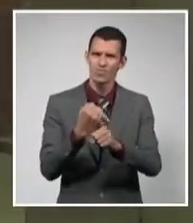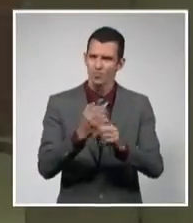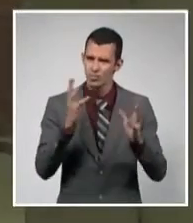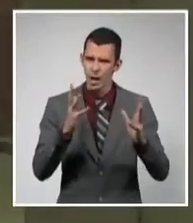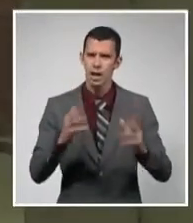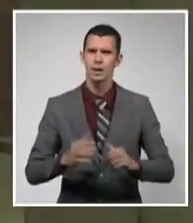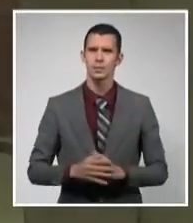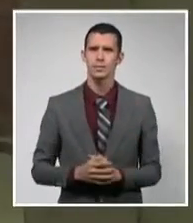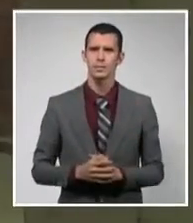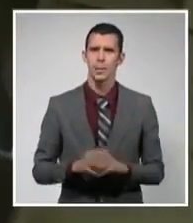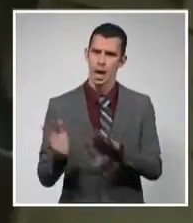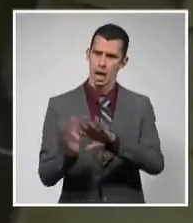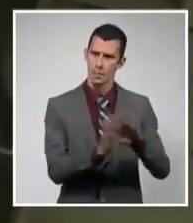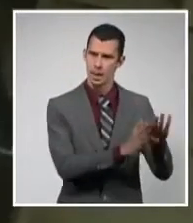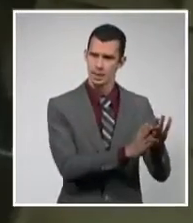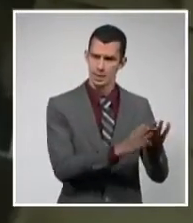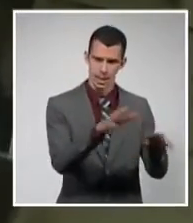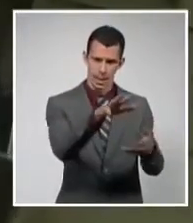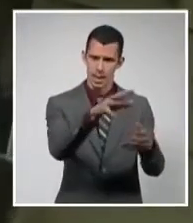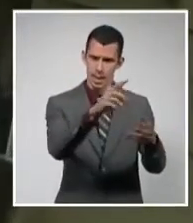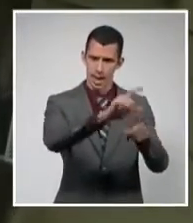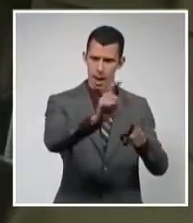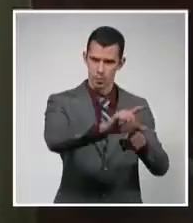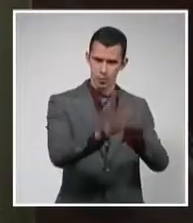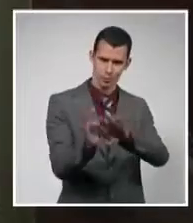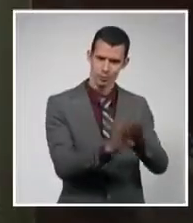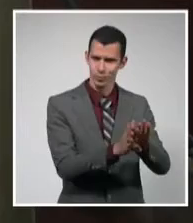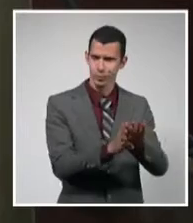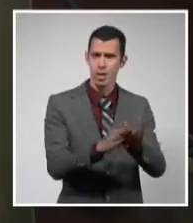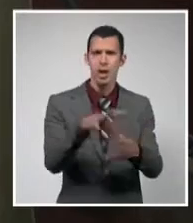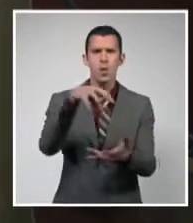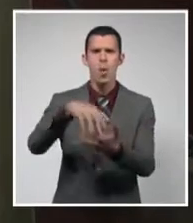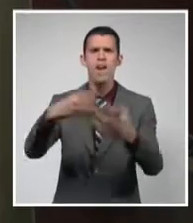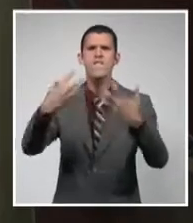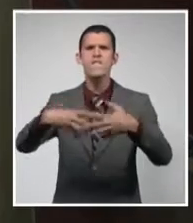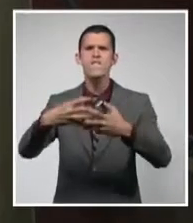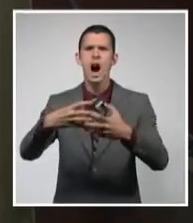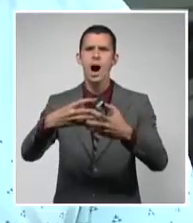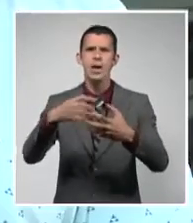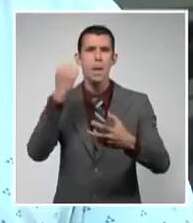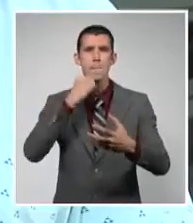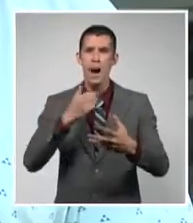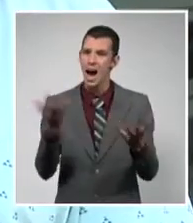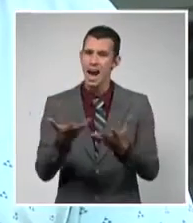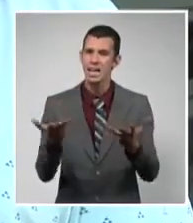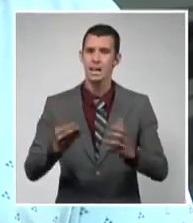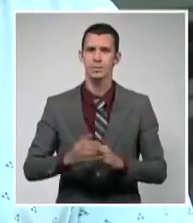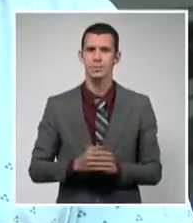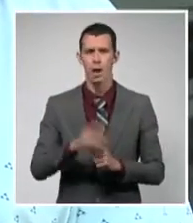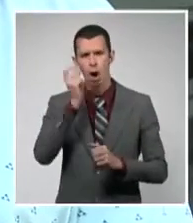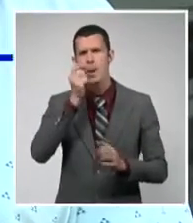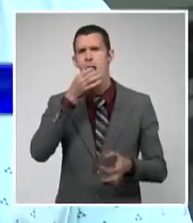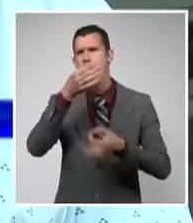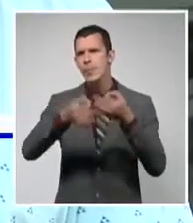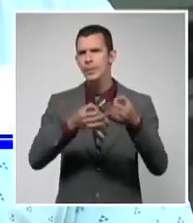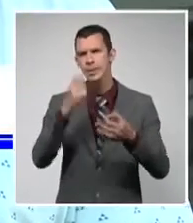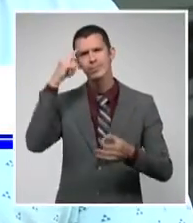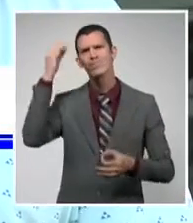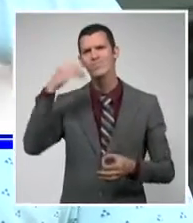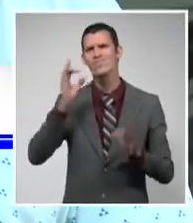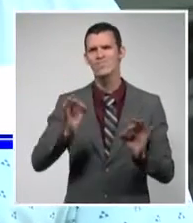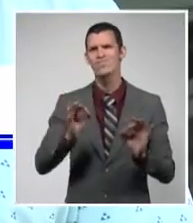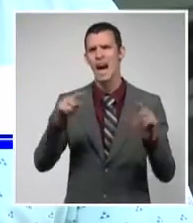se refuerzan las labores. Cumplir con el compromiso de producción es un desafío. Sabemos que estamos en una situación bien